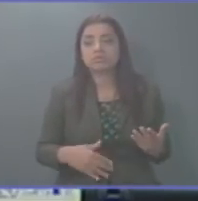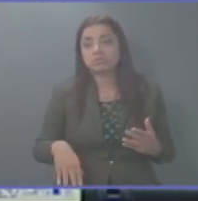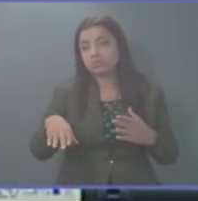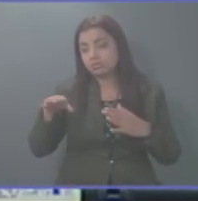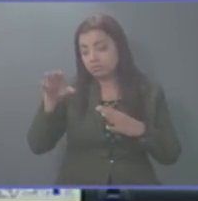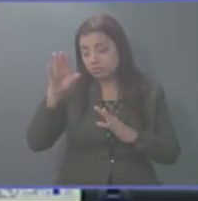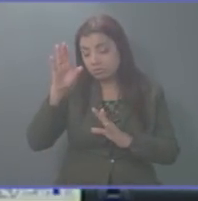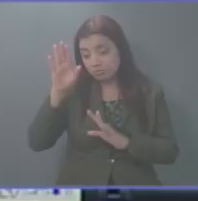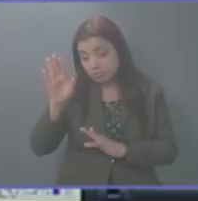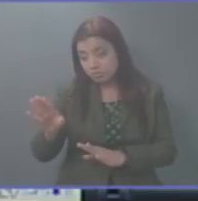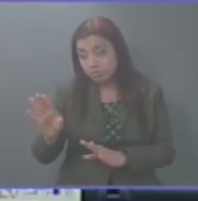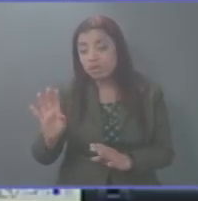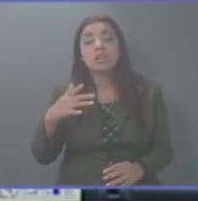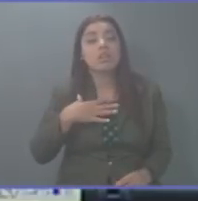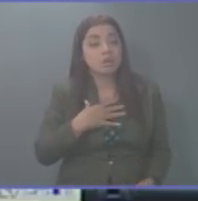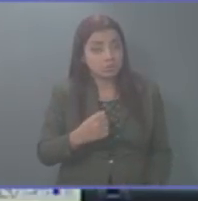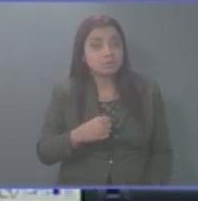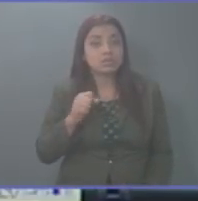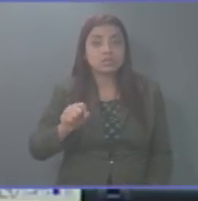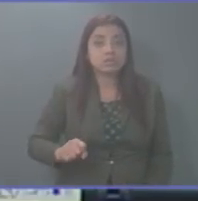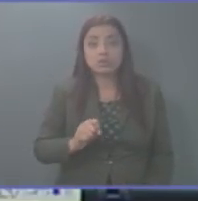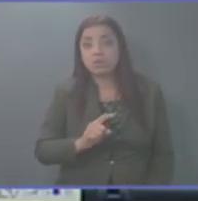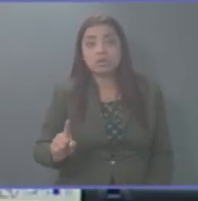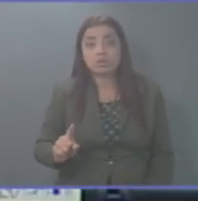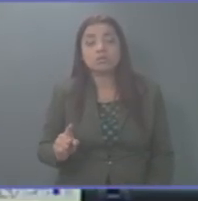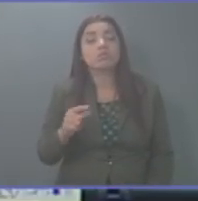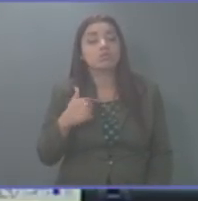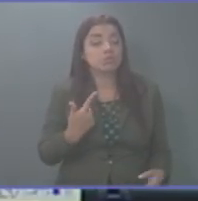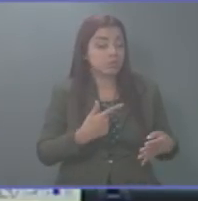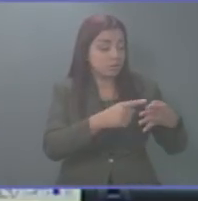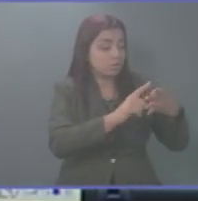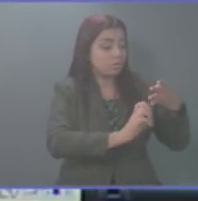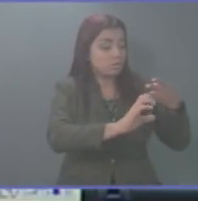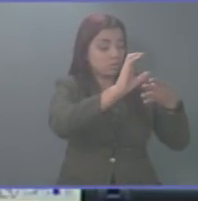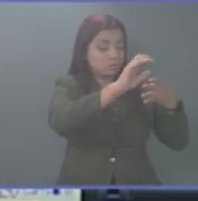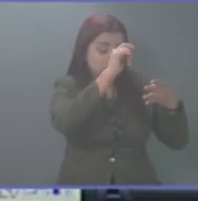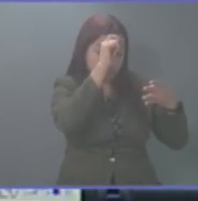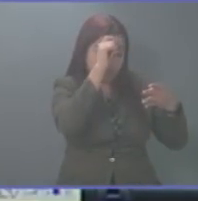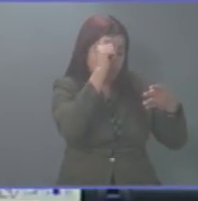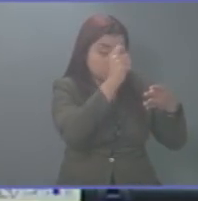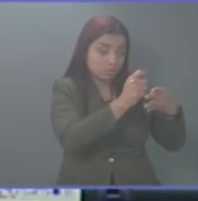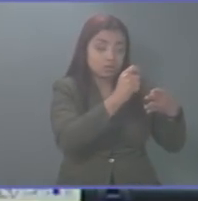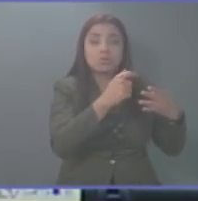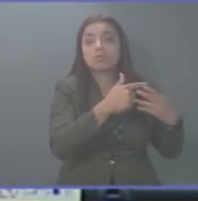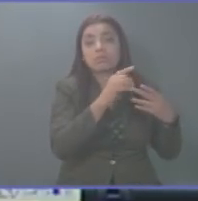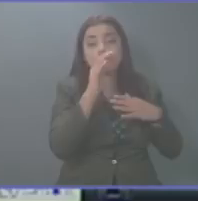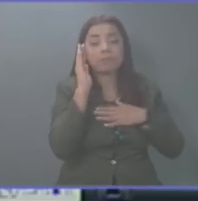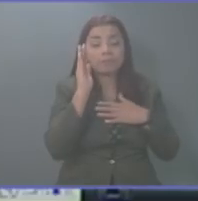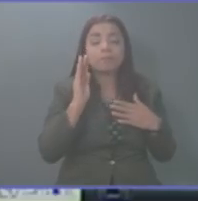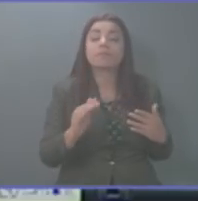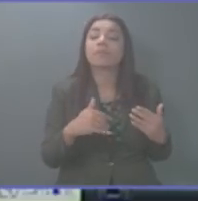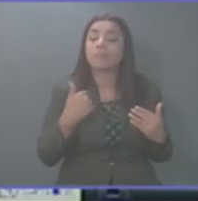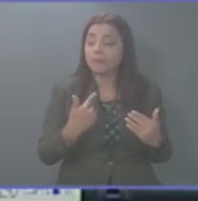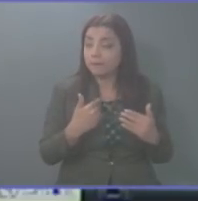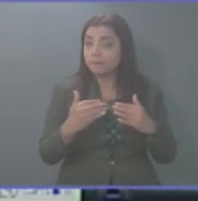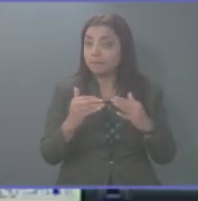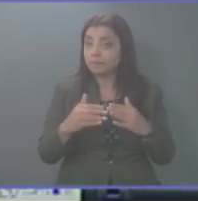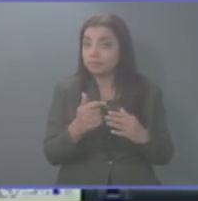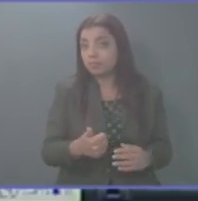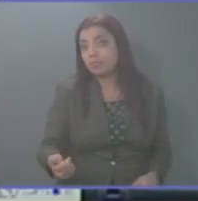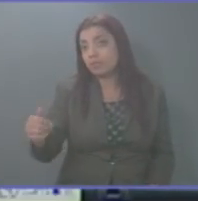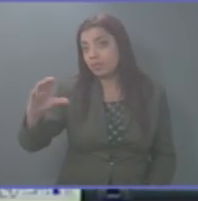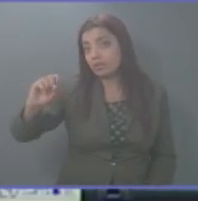que cumplir. Si prometimos cumplir y hacer cumplir la Constitución, también nos sometemos al mandato de la Sala de